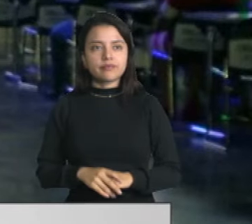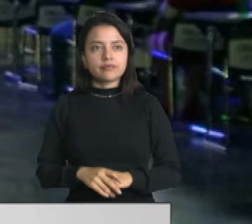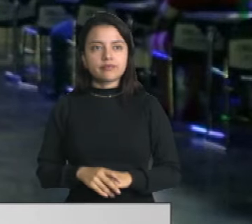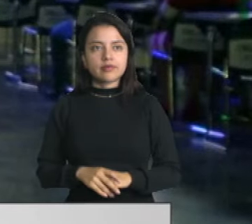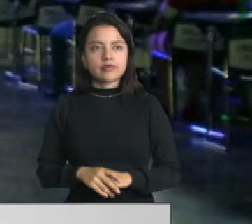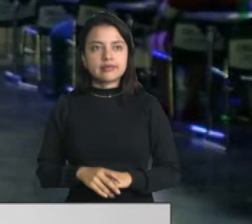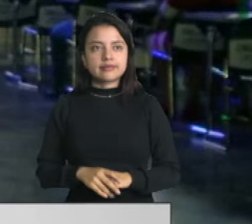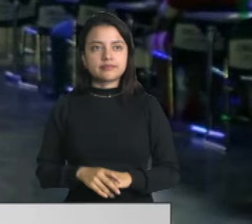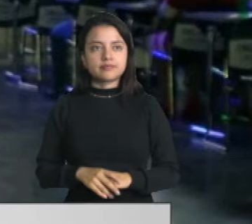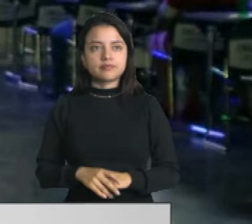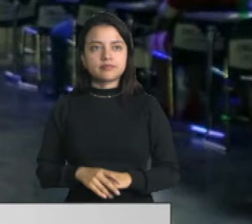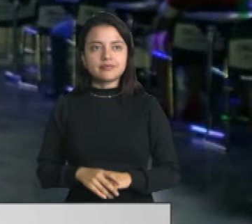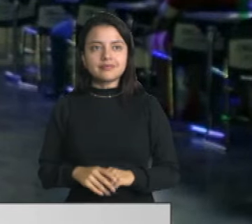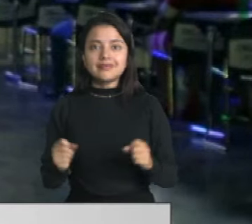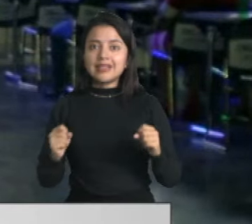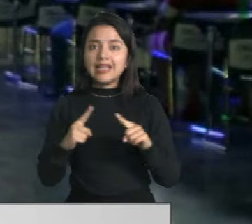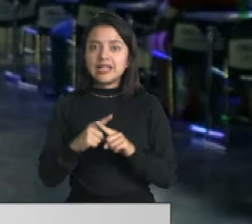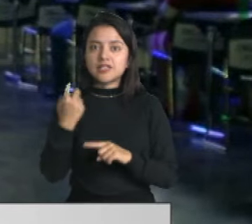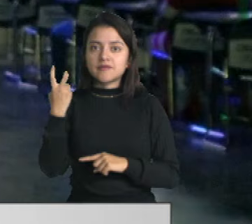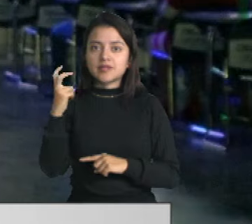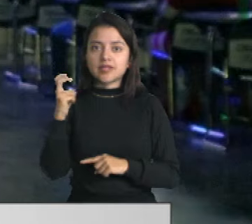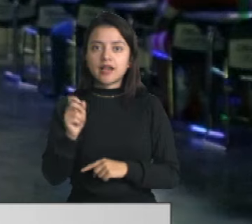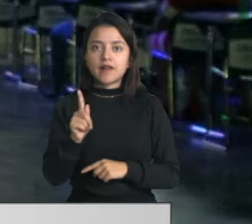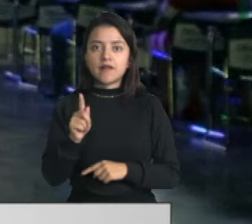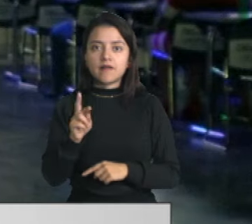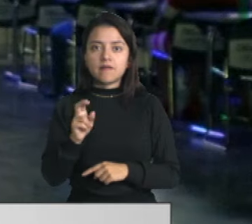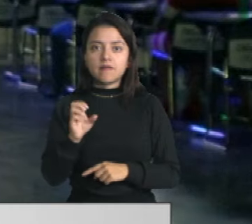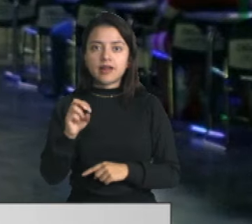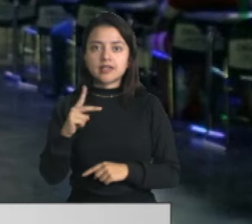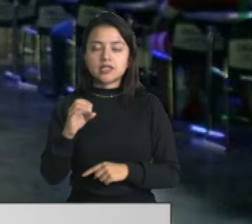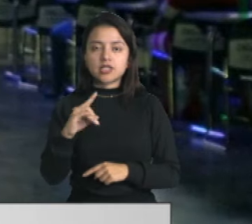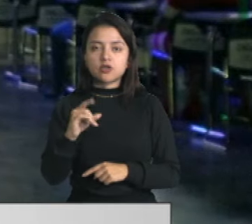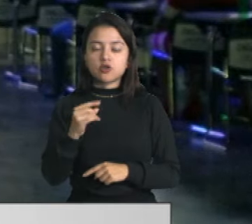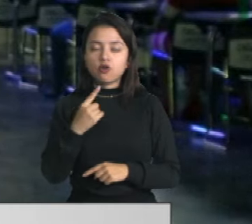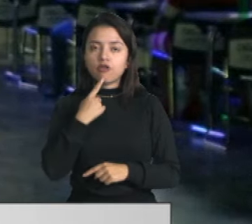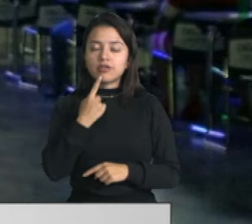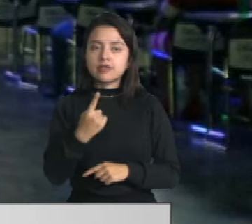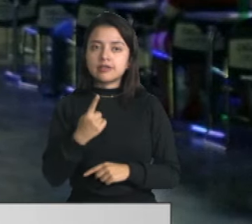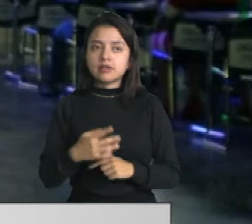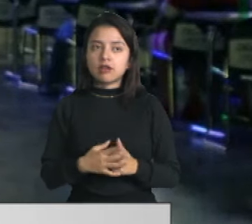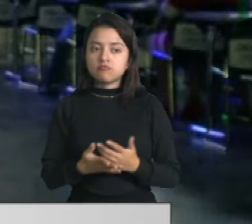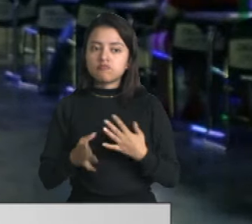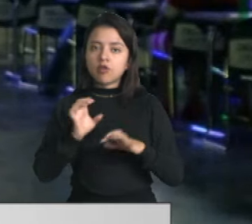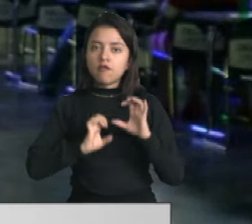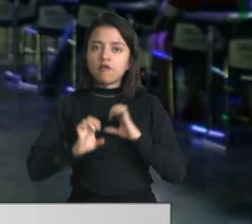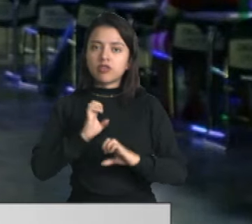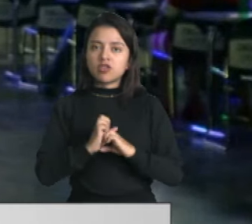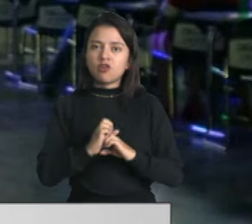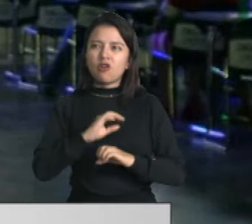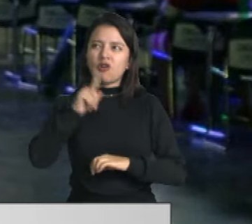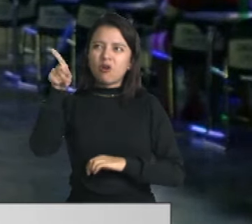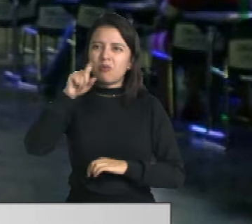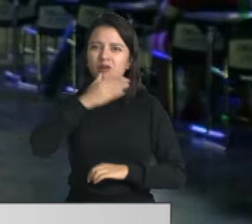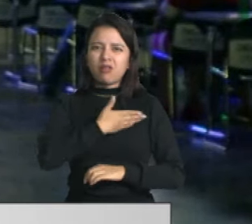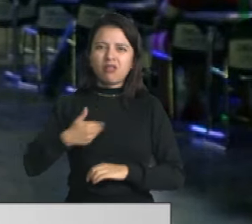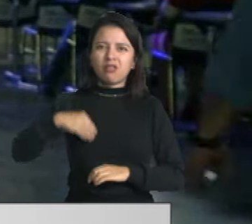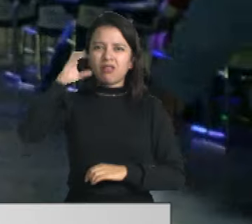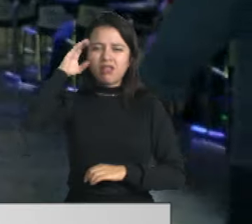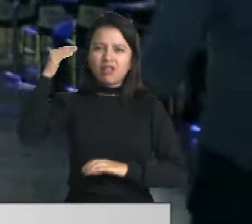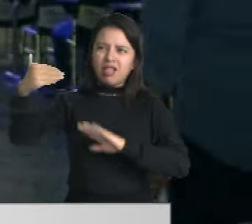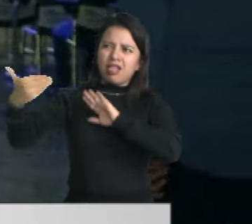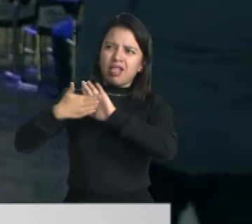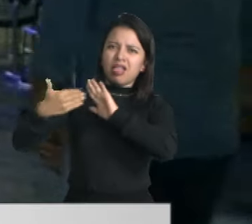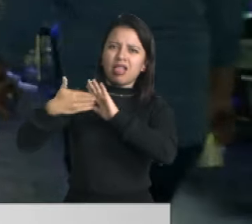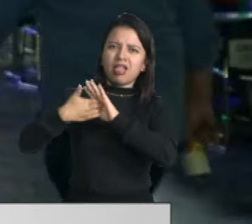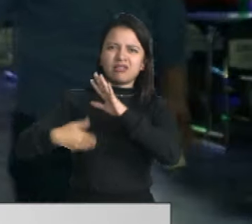aquí el exfiscal Francisco Barbosa defendió lo que fue su papel al frente del escándalo de corrupción en la